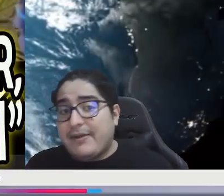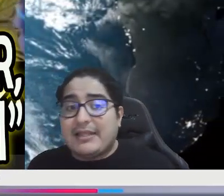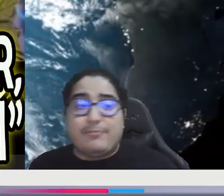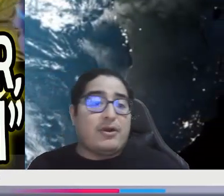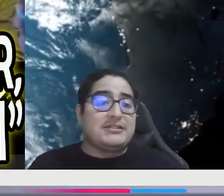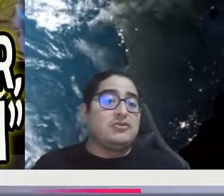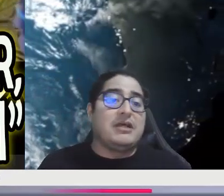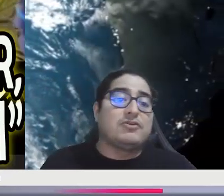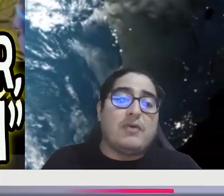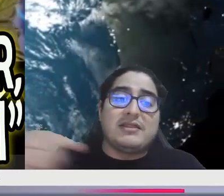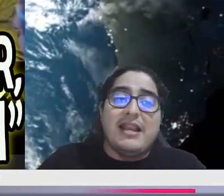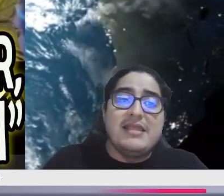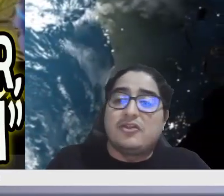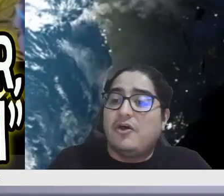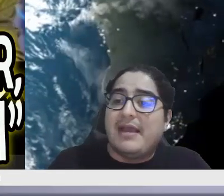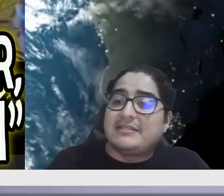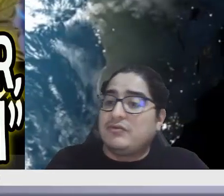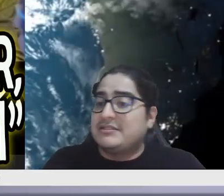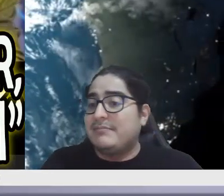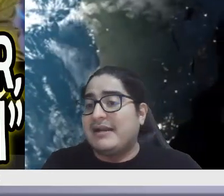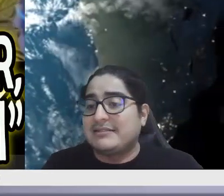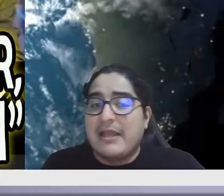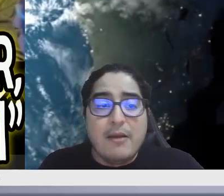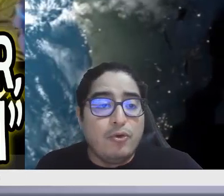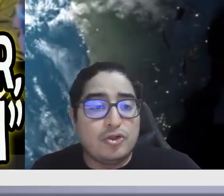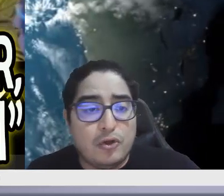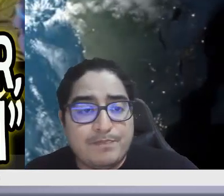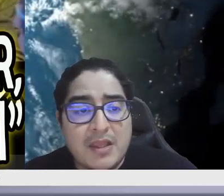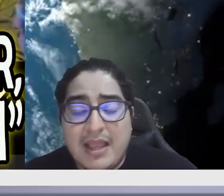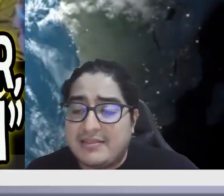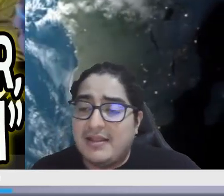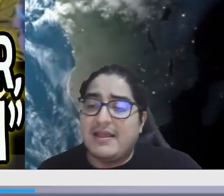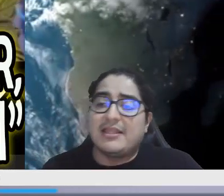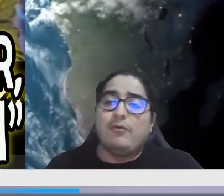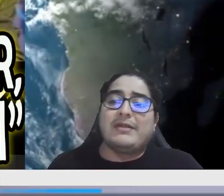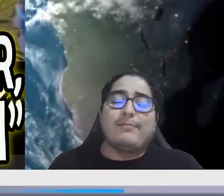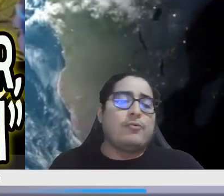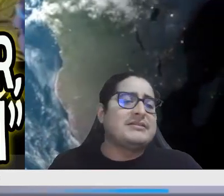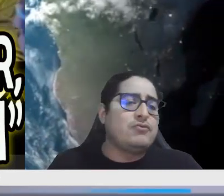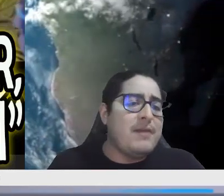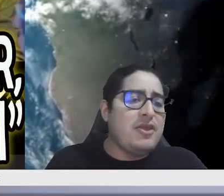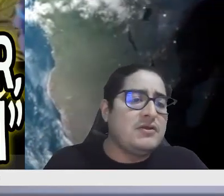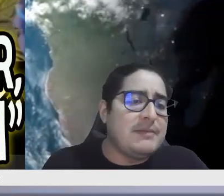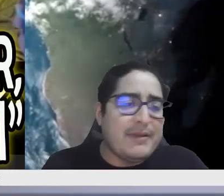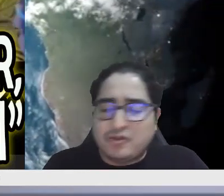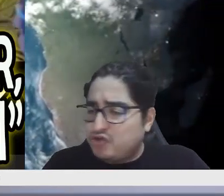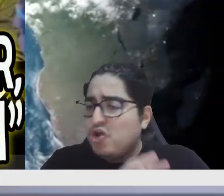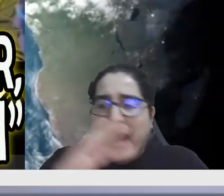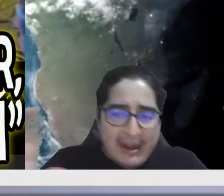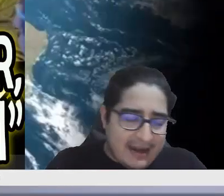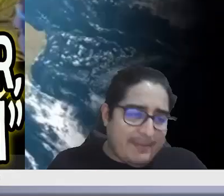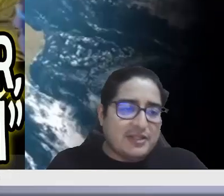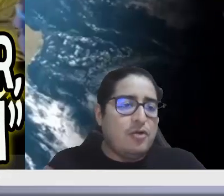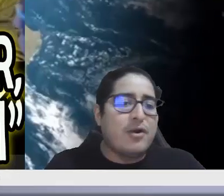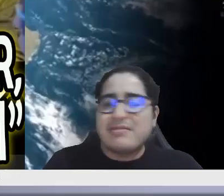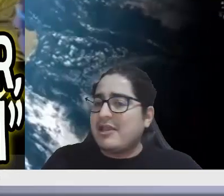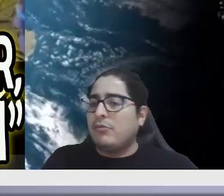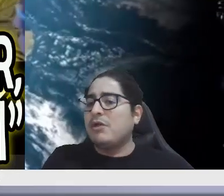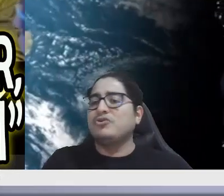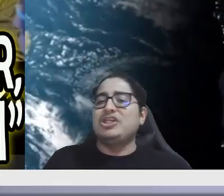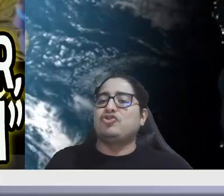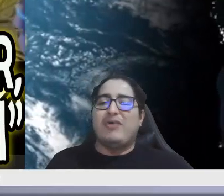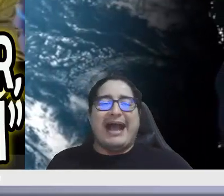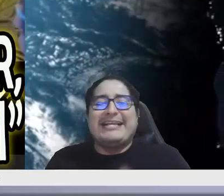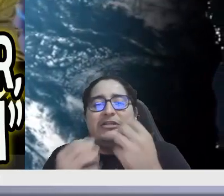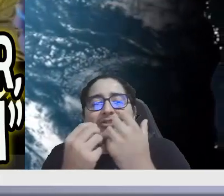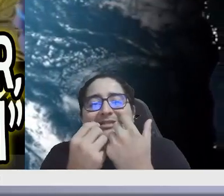lejos de la verdad Porque si nos damos cuenta el L todavía hace unas semanas multó entre lí del tribunal por más de 9 millones de pesos al partido Morena y como